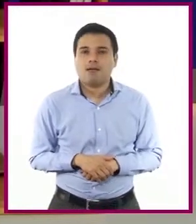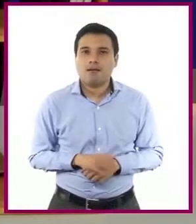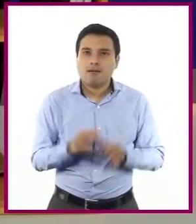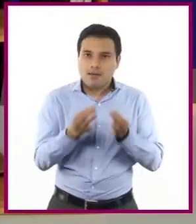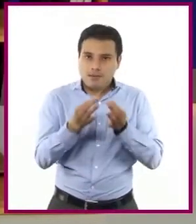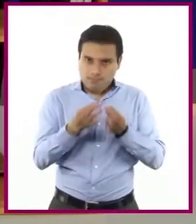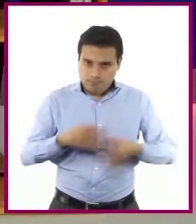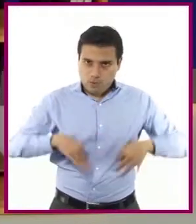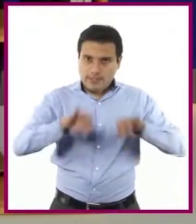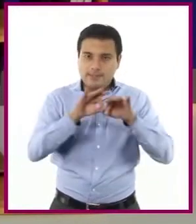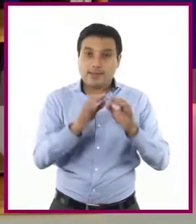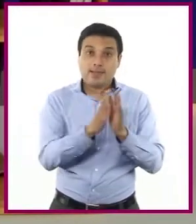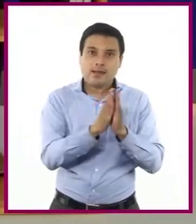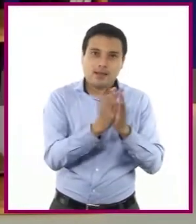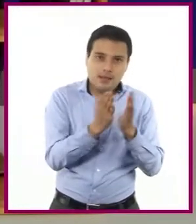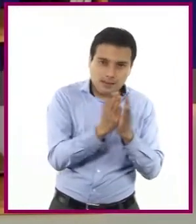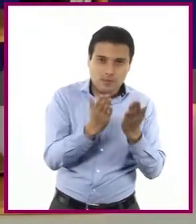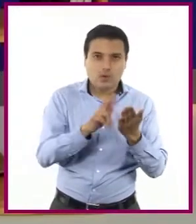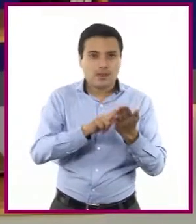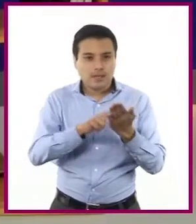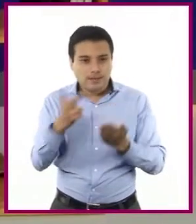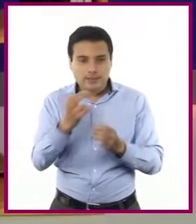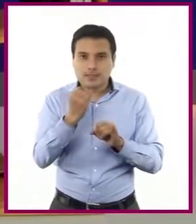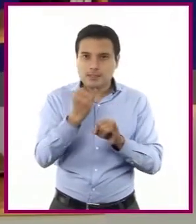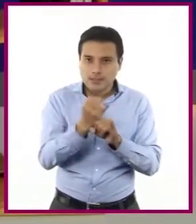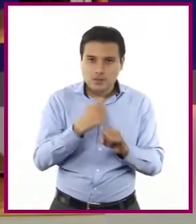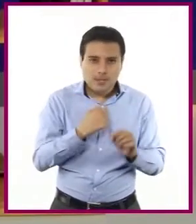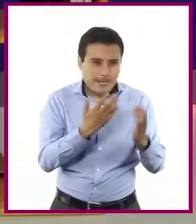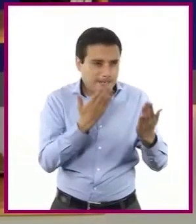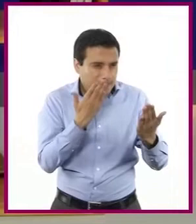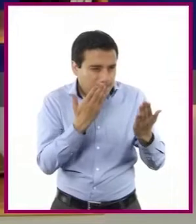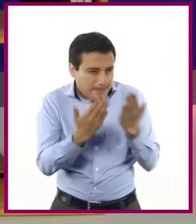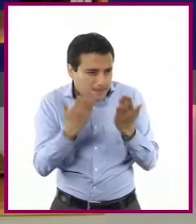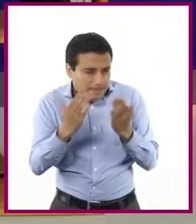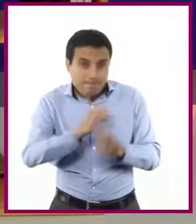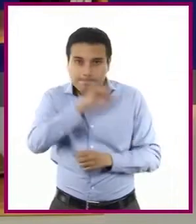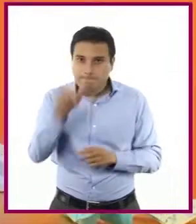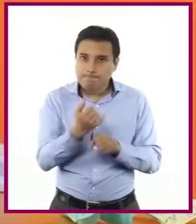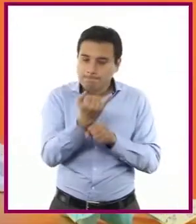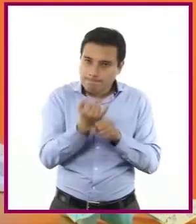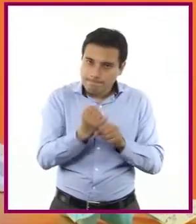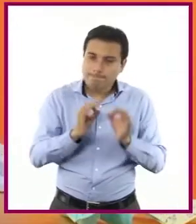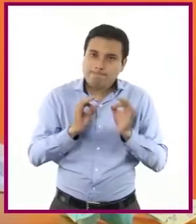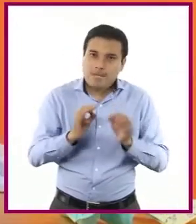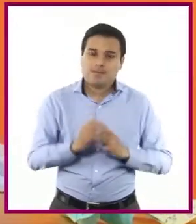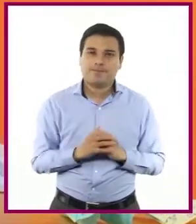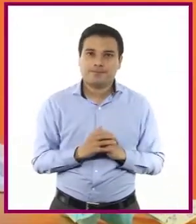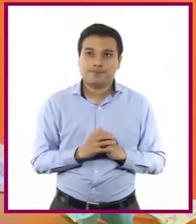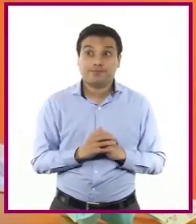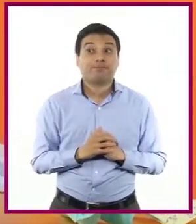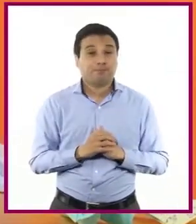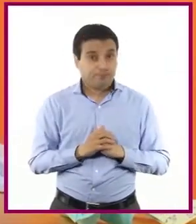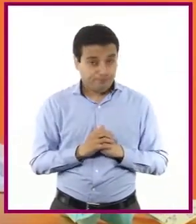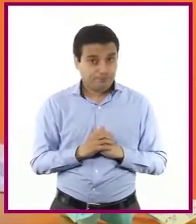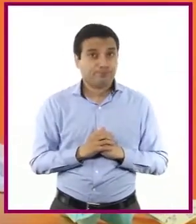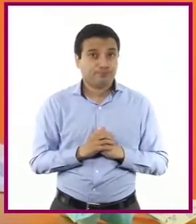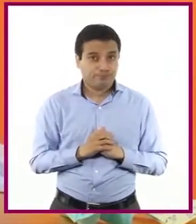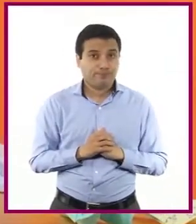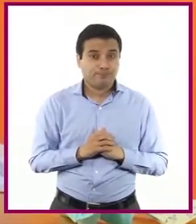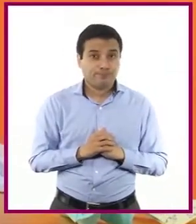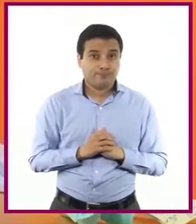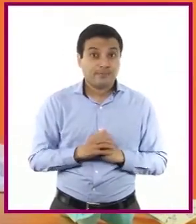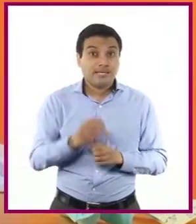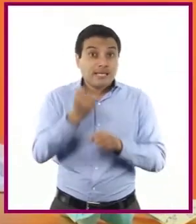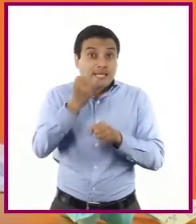comparar diversas fuentes para lograr una selección precisa de la información. Y para poder separar debidamente